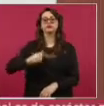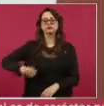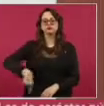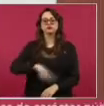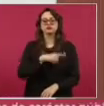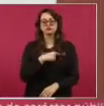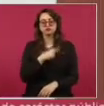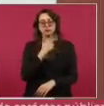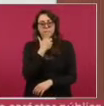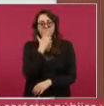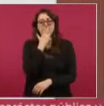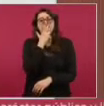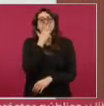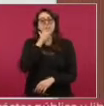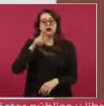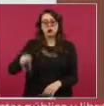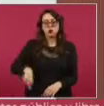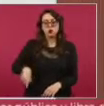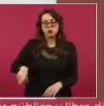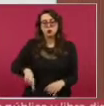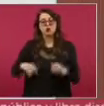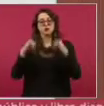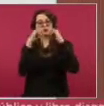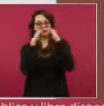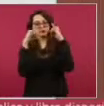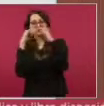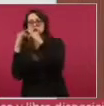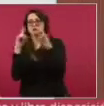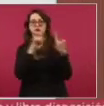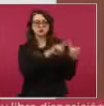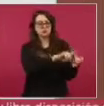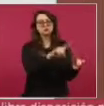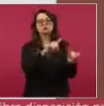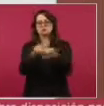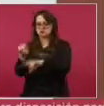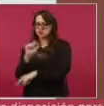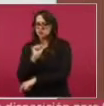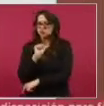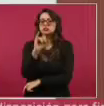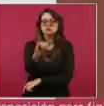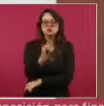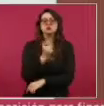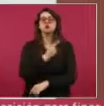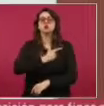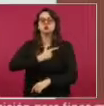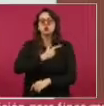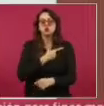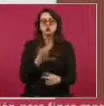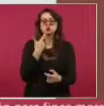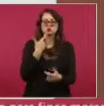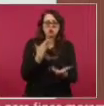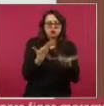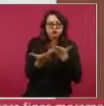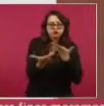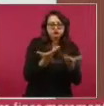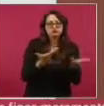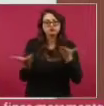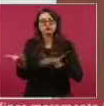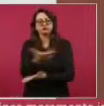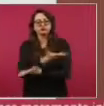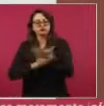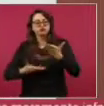a las instituciones, por eso, nuestra disposición y apertura al diálogo son permanentes e